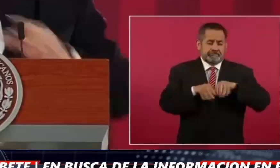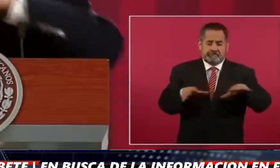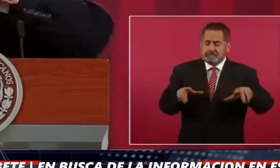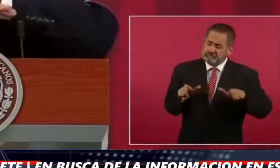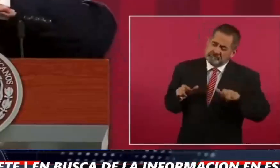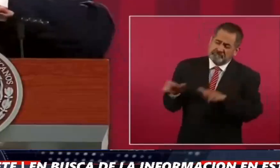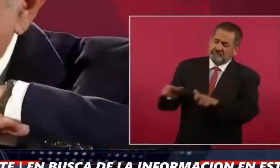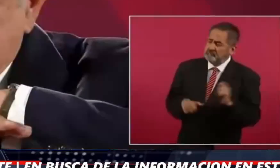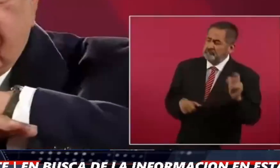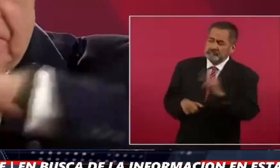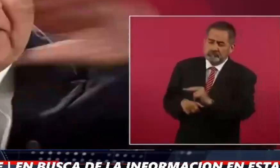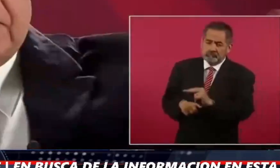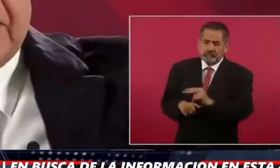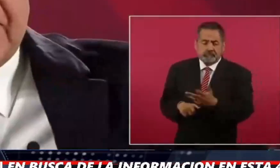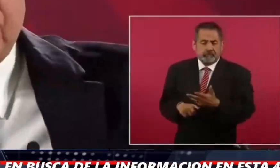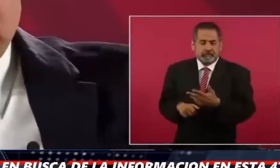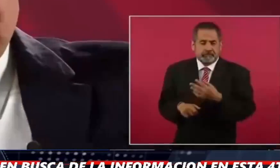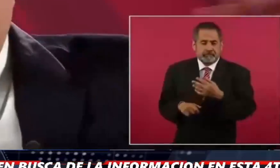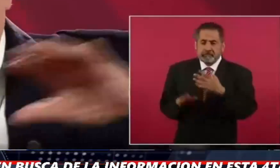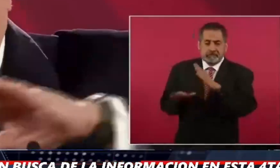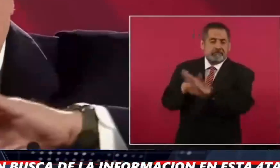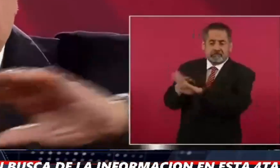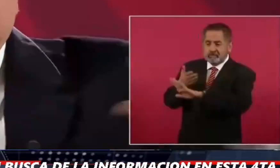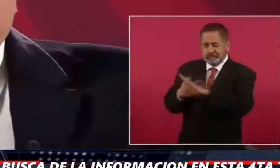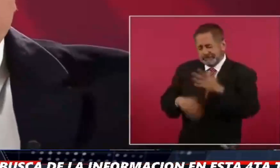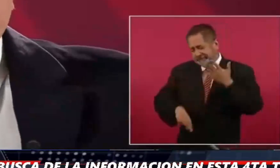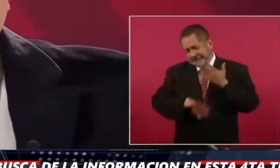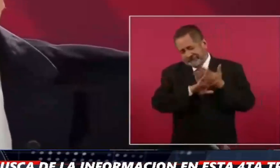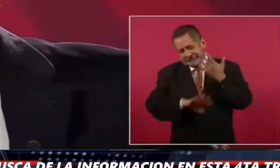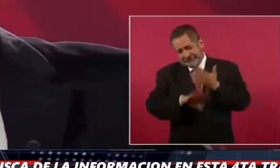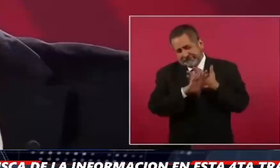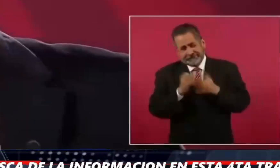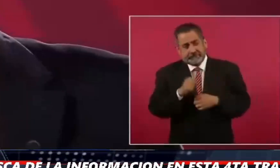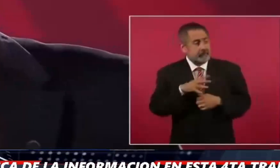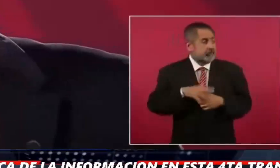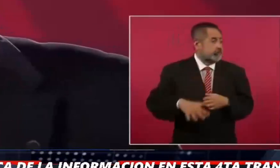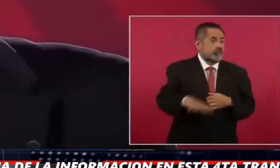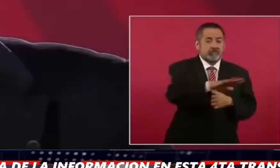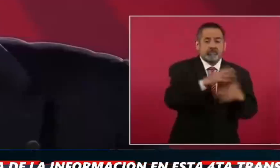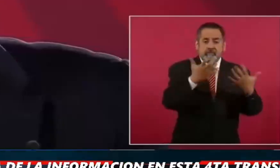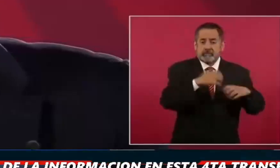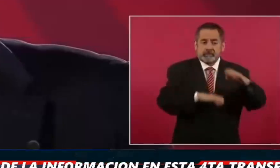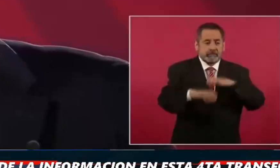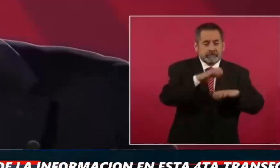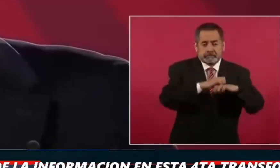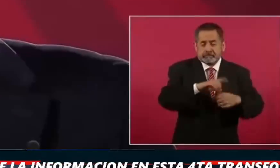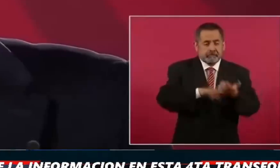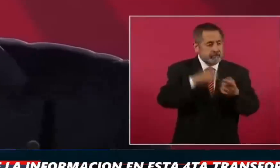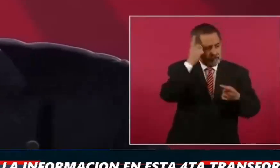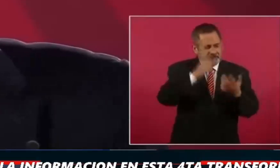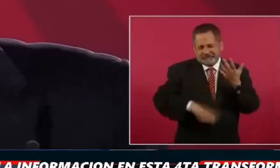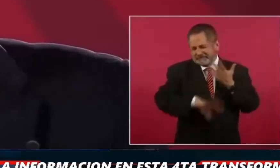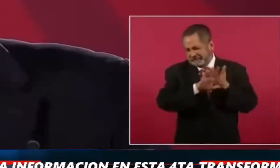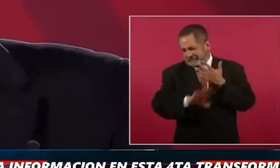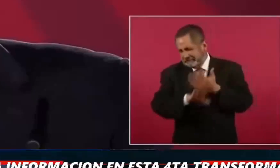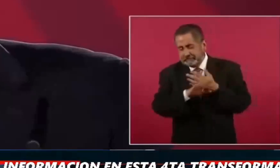y echaron a andar una guerra sucia con toda la cúpula empresarial de ese entonces, con todos